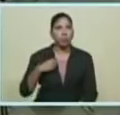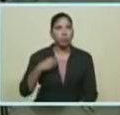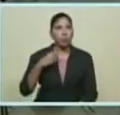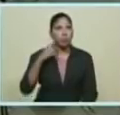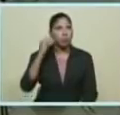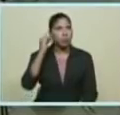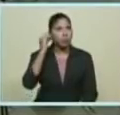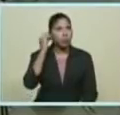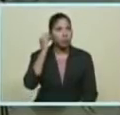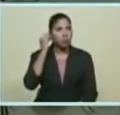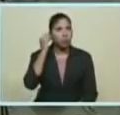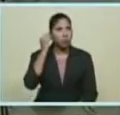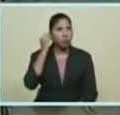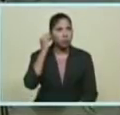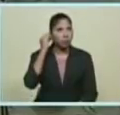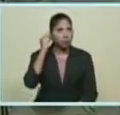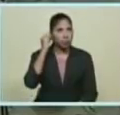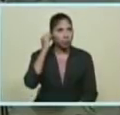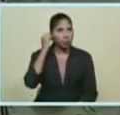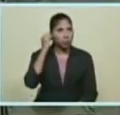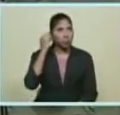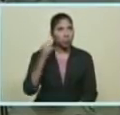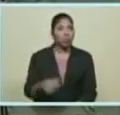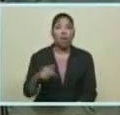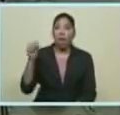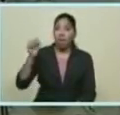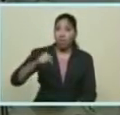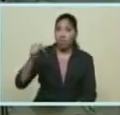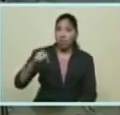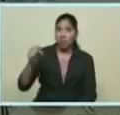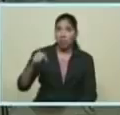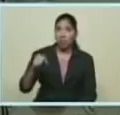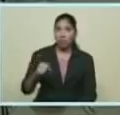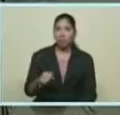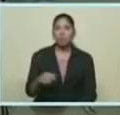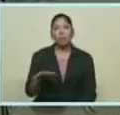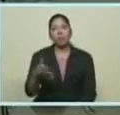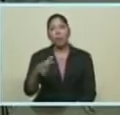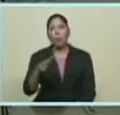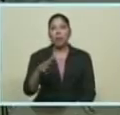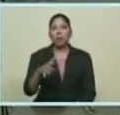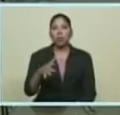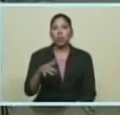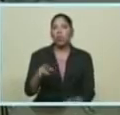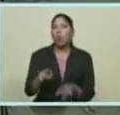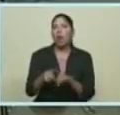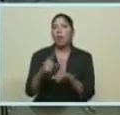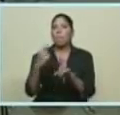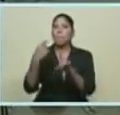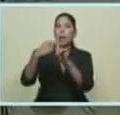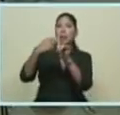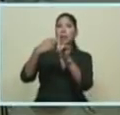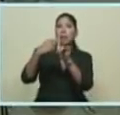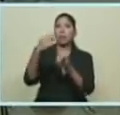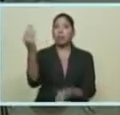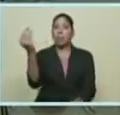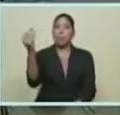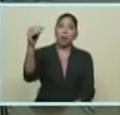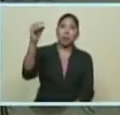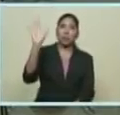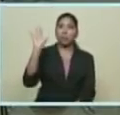en el lenguaje diplomático, aquí hay algo así como un plus. Hay un